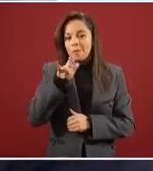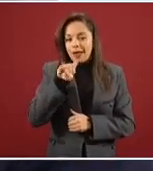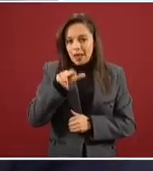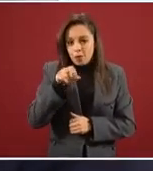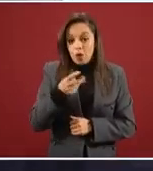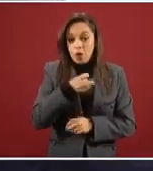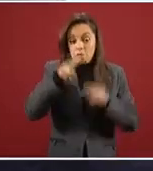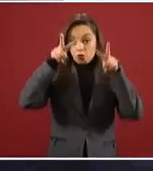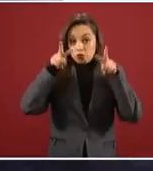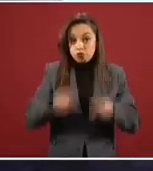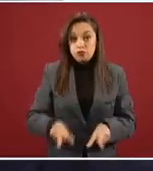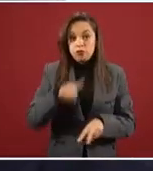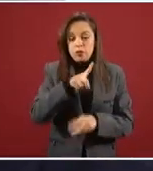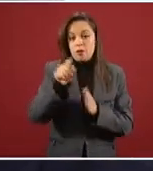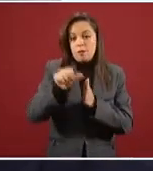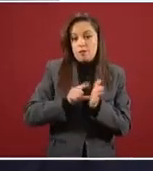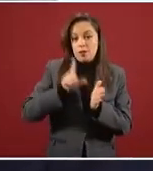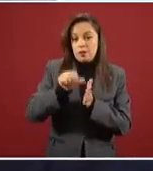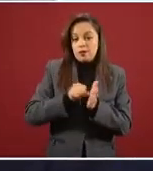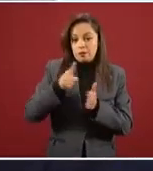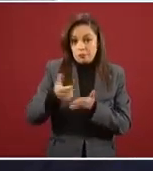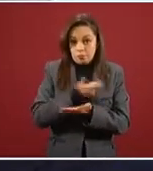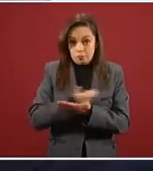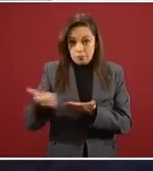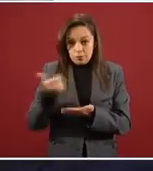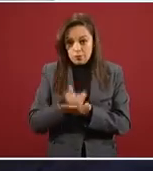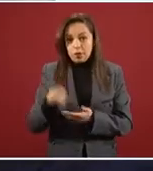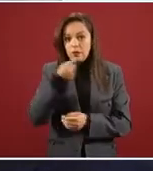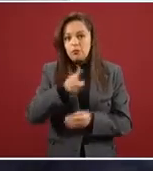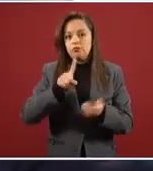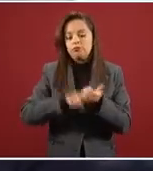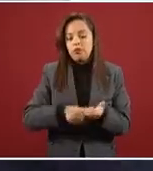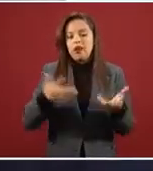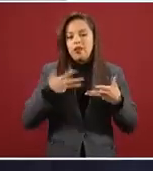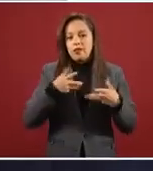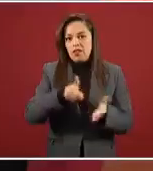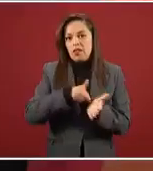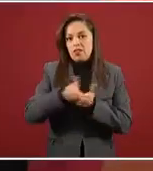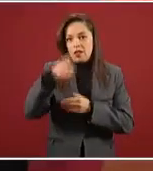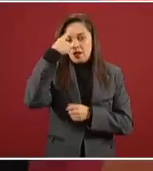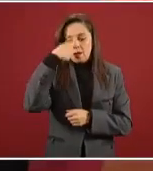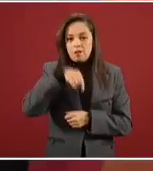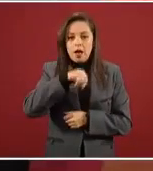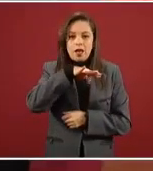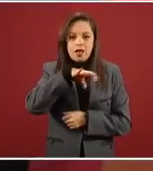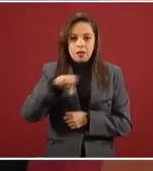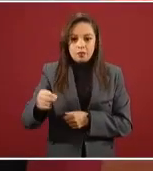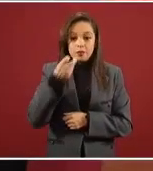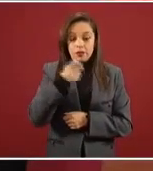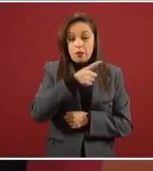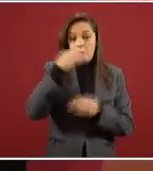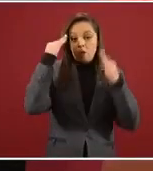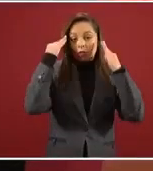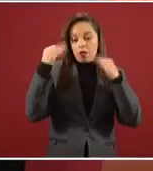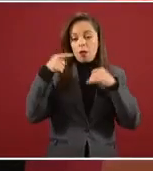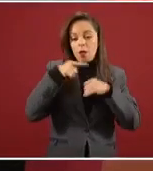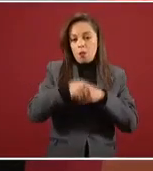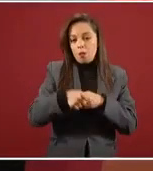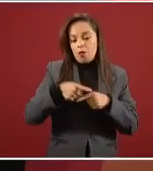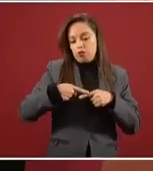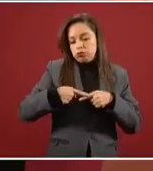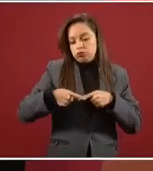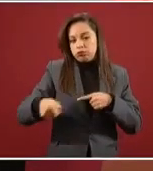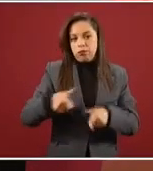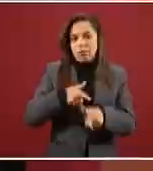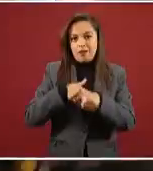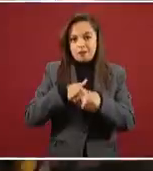salario real mensual y con ello tener derecho al aseguramiento durante todo el periodo completo, lo que le daría